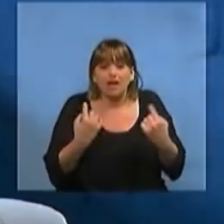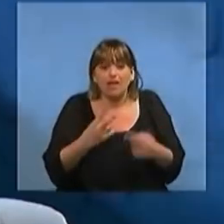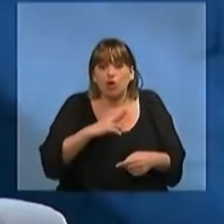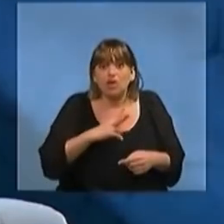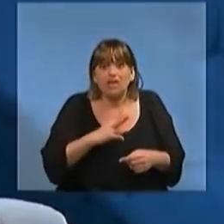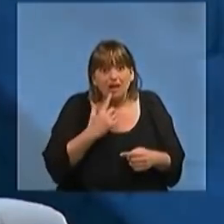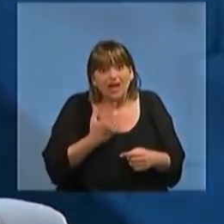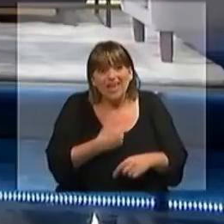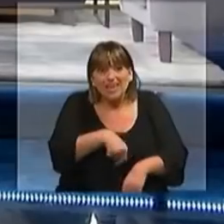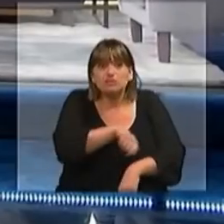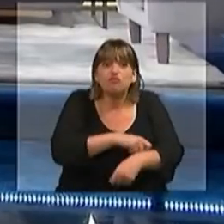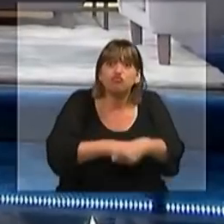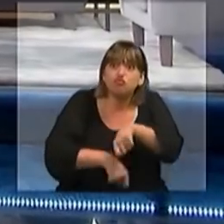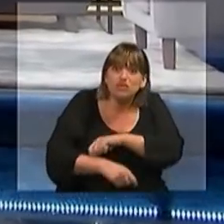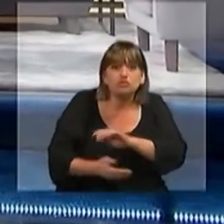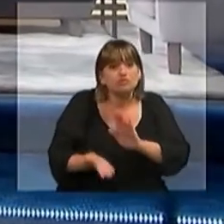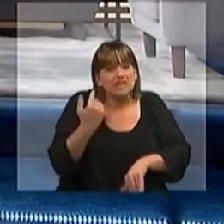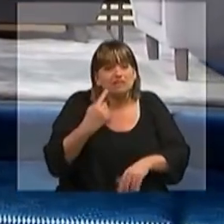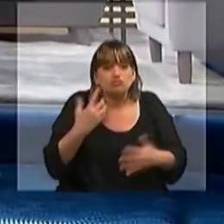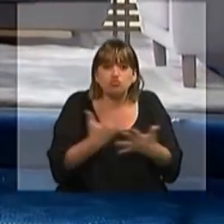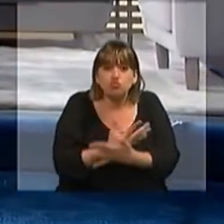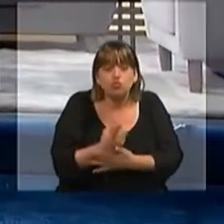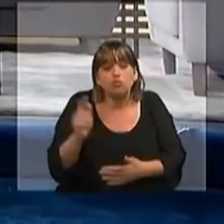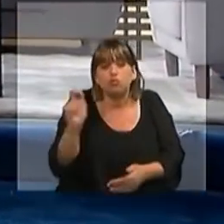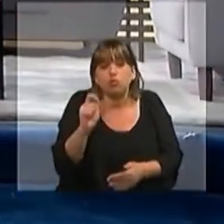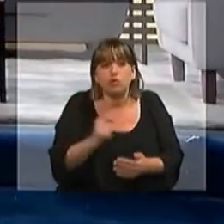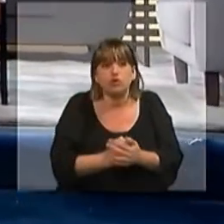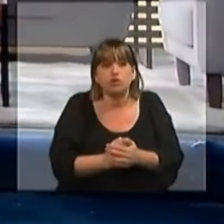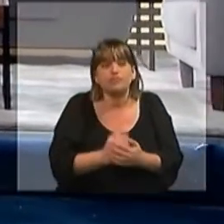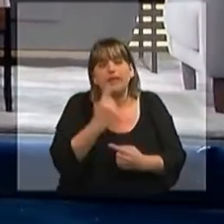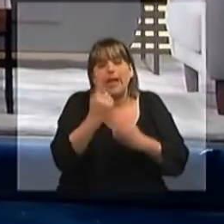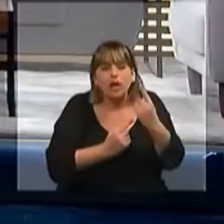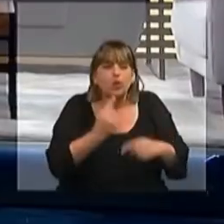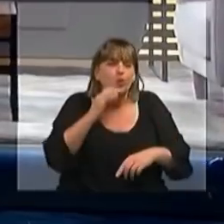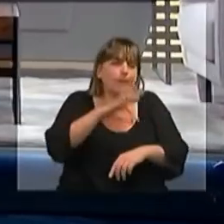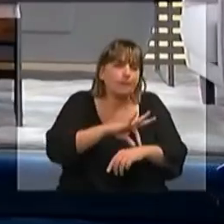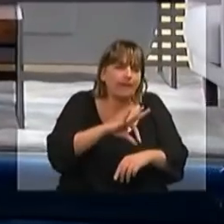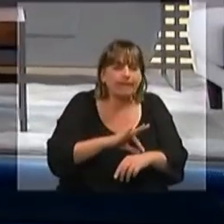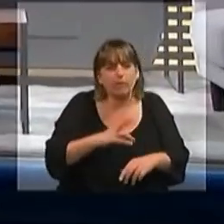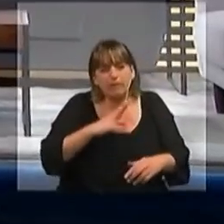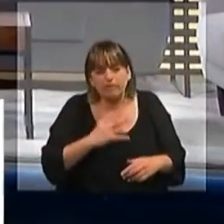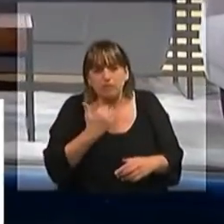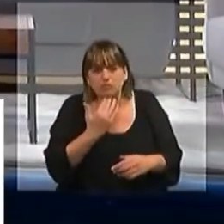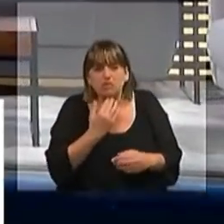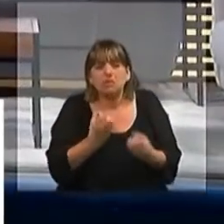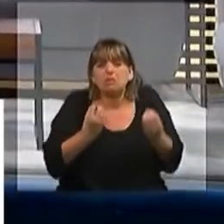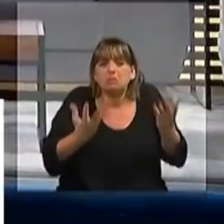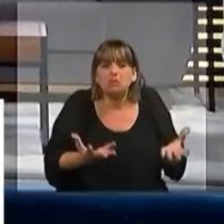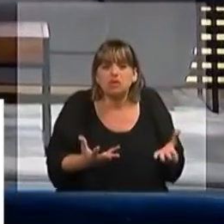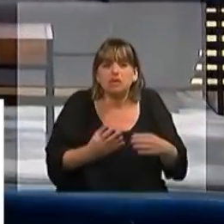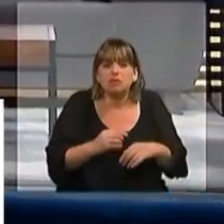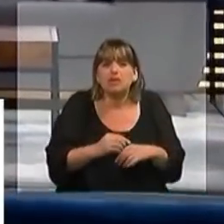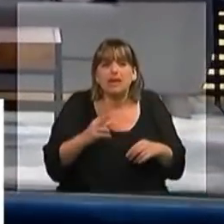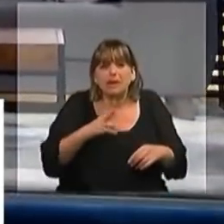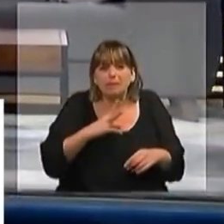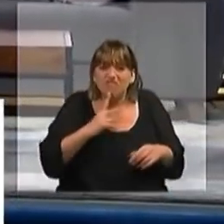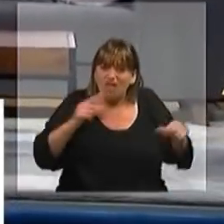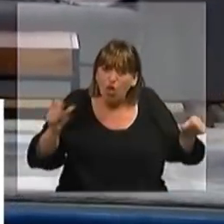público. ¿Y por qué los privados que ganan mucha guita? Ponele algunos médicos, estoy hablando de... ¿no? Porque los privados